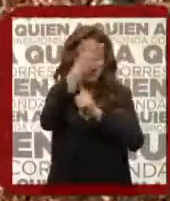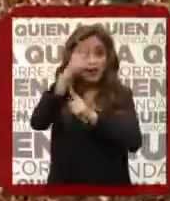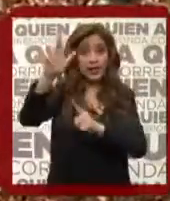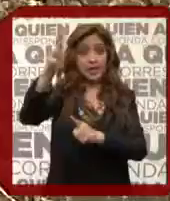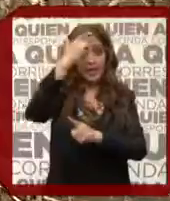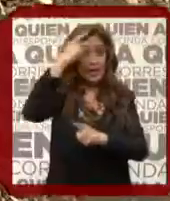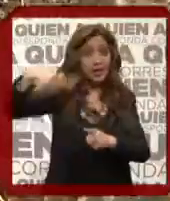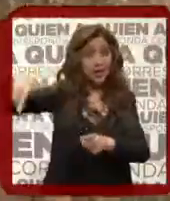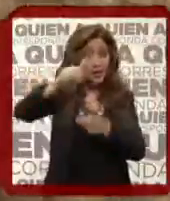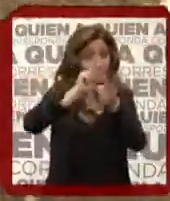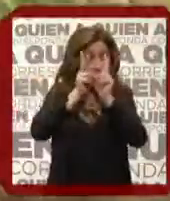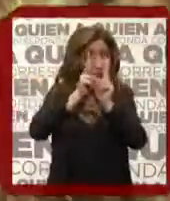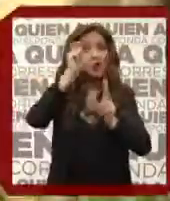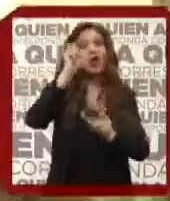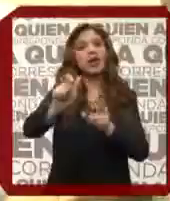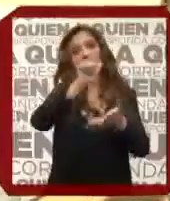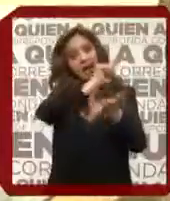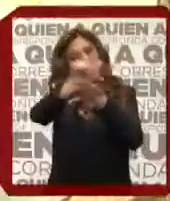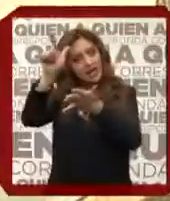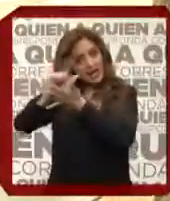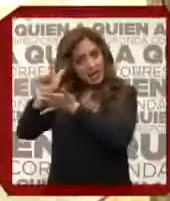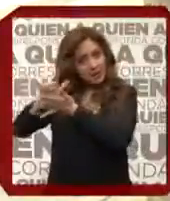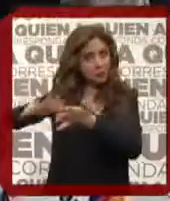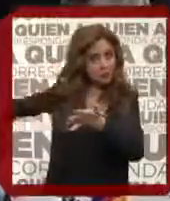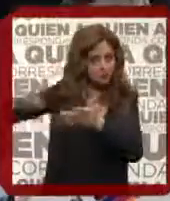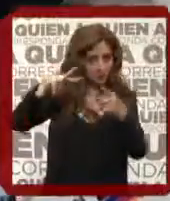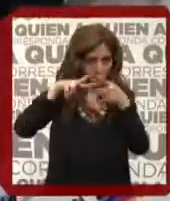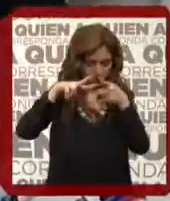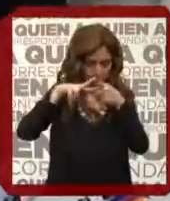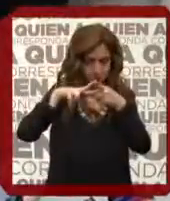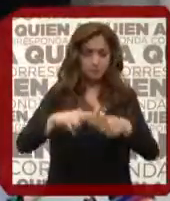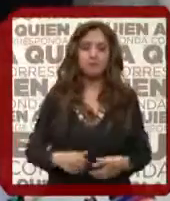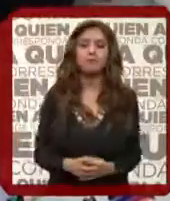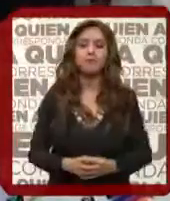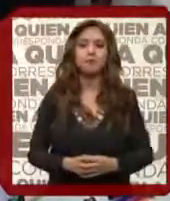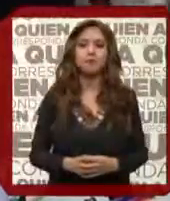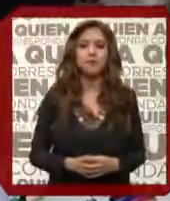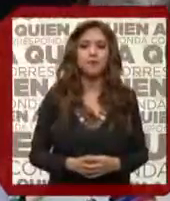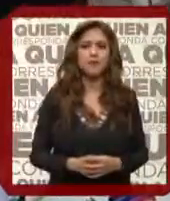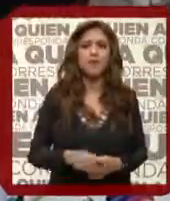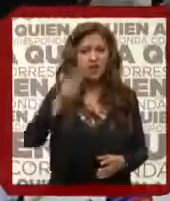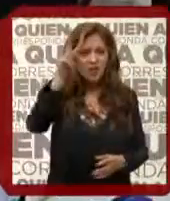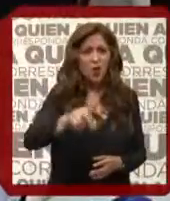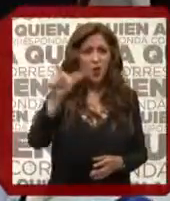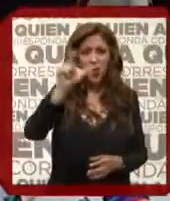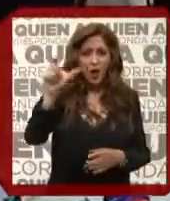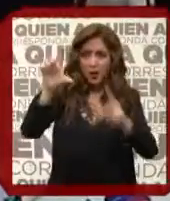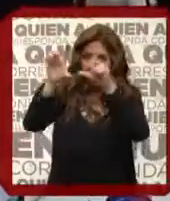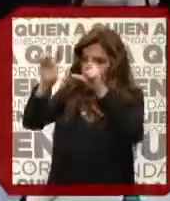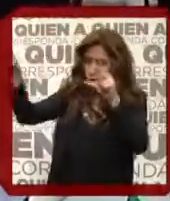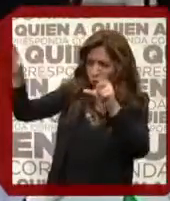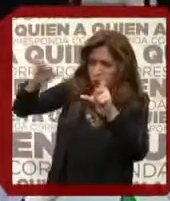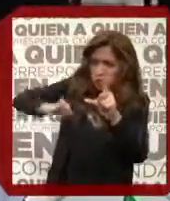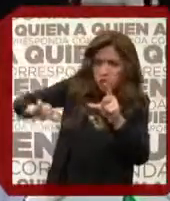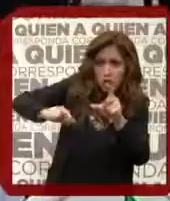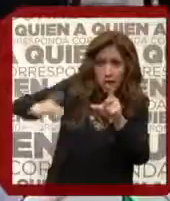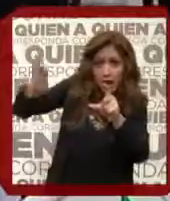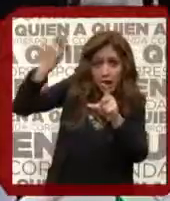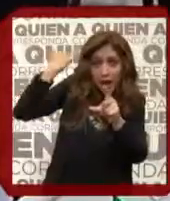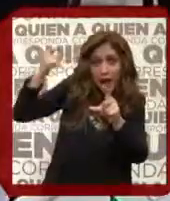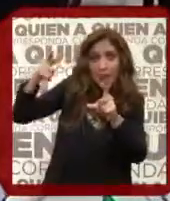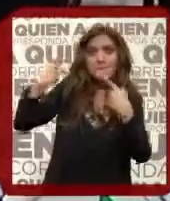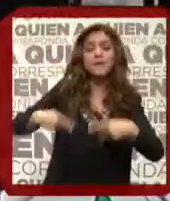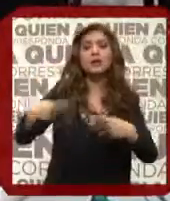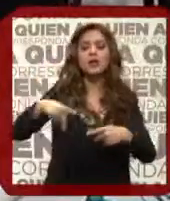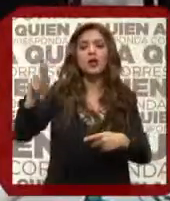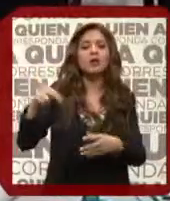la importancia de mantener limpias sus áreas verdes. Curiosamente, donde no quedan los letreros viejos, por ahí donde no había letrero que alguien te lo recordara, la gente